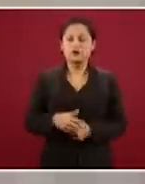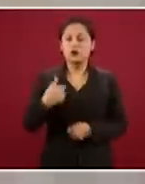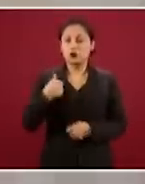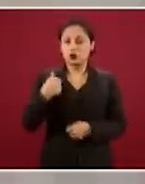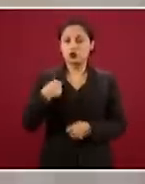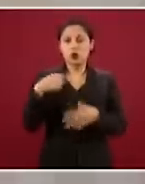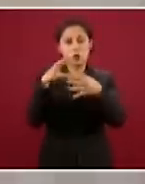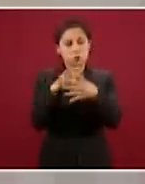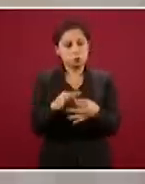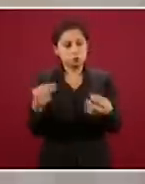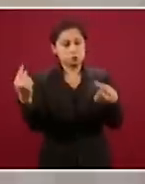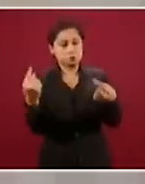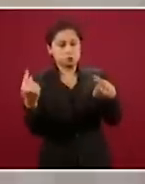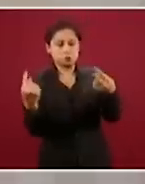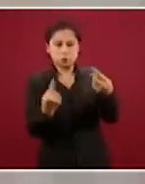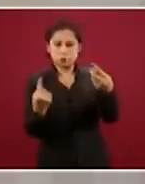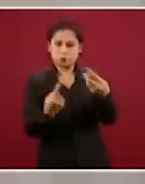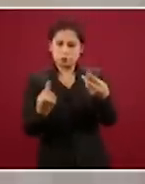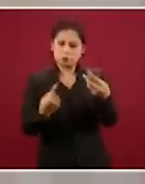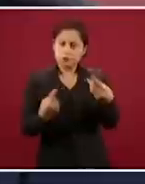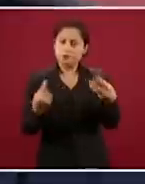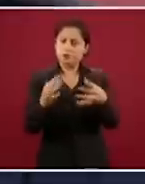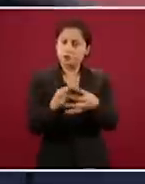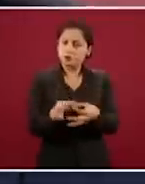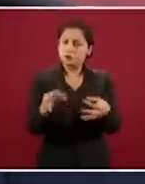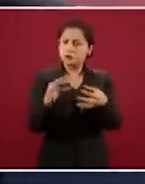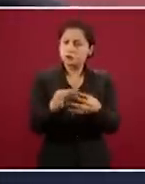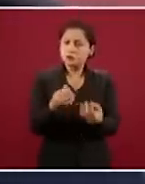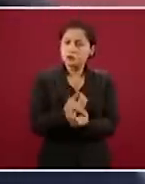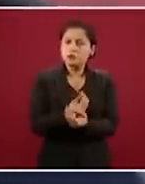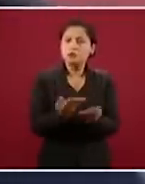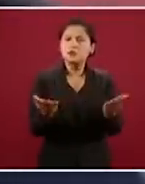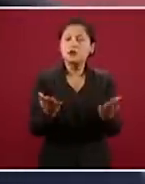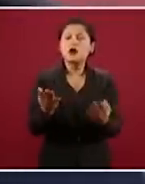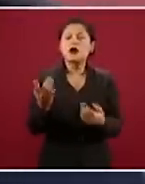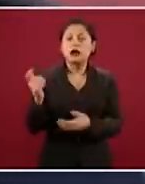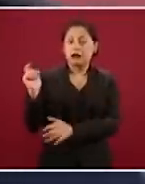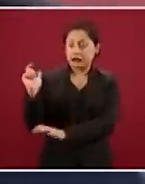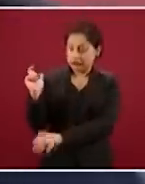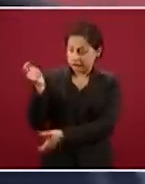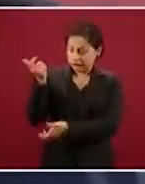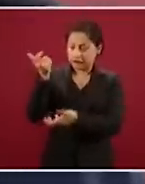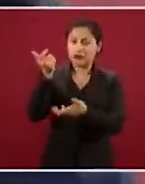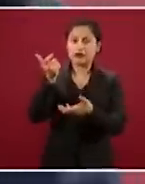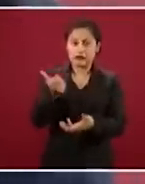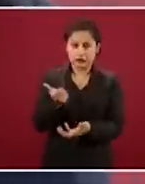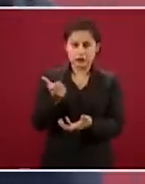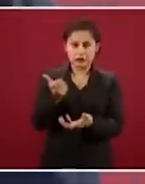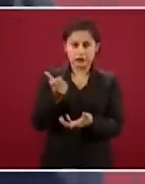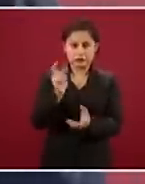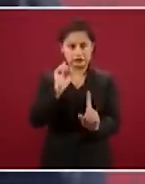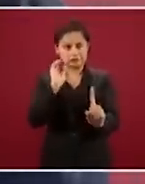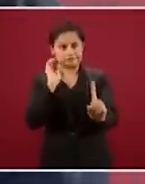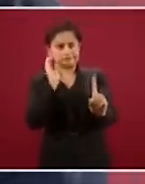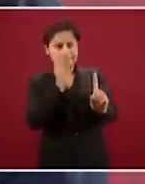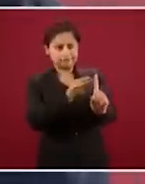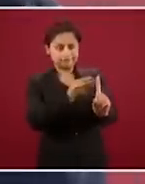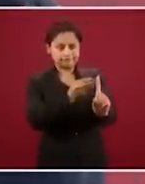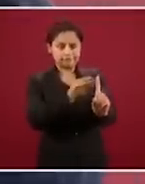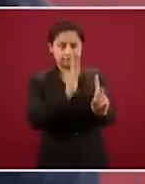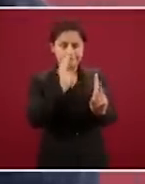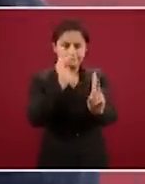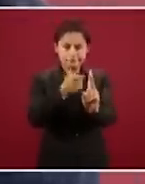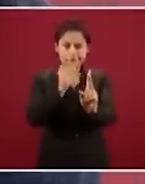informando que hay recursos que se destinan a la mayoría de la